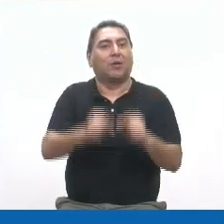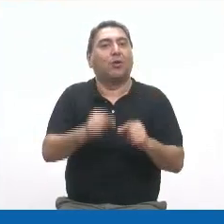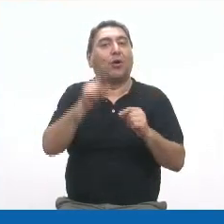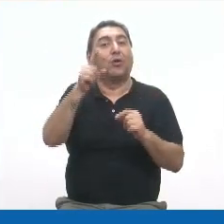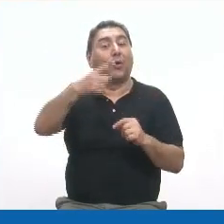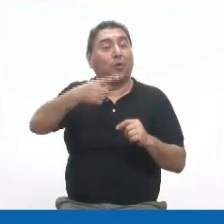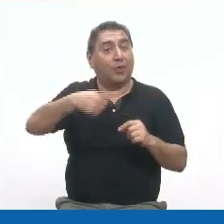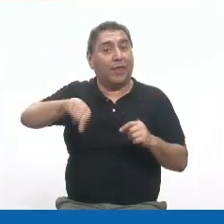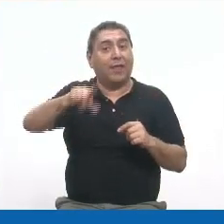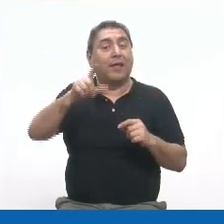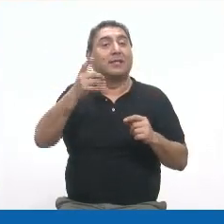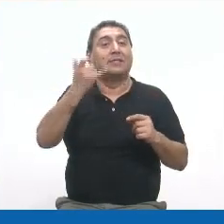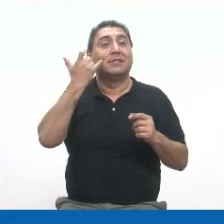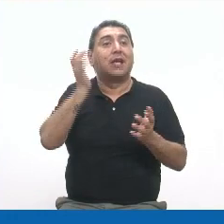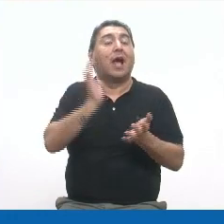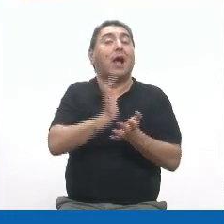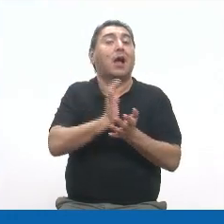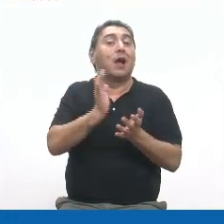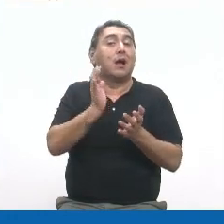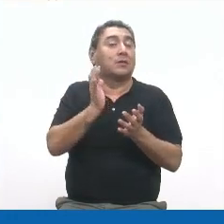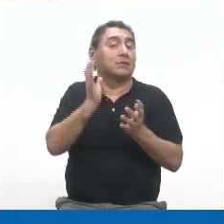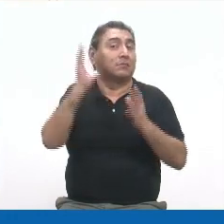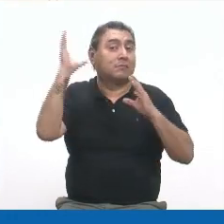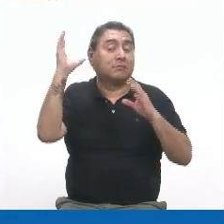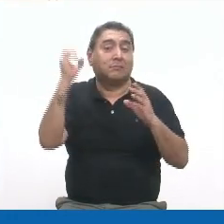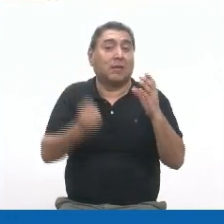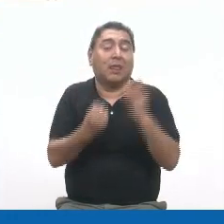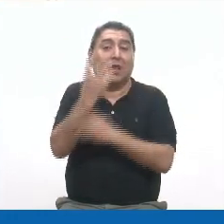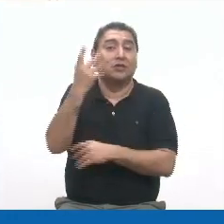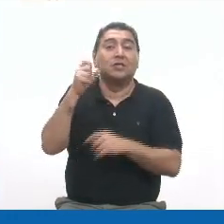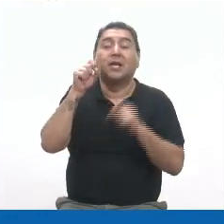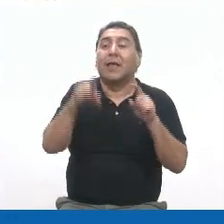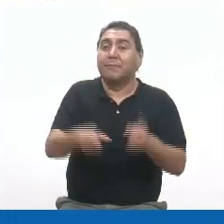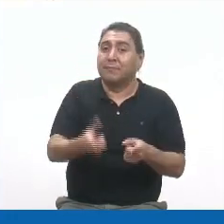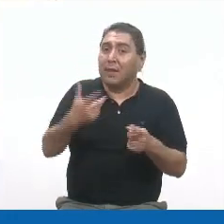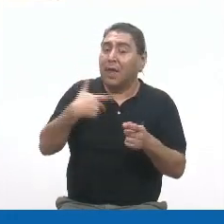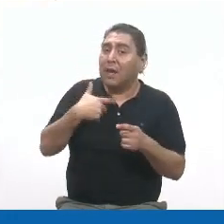acaban entre gallos y medianoche de incorporar a sectores